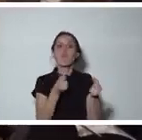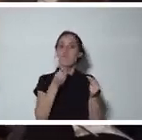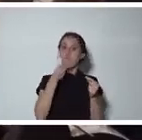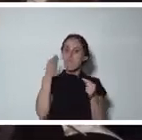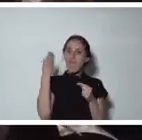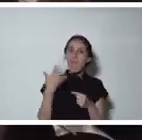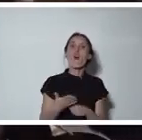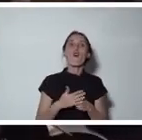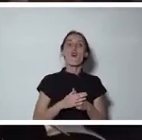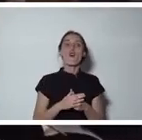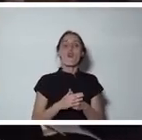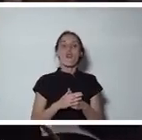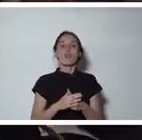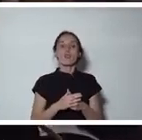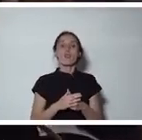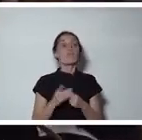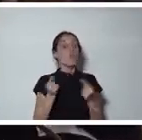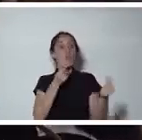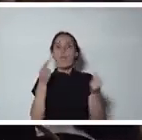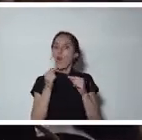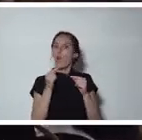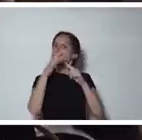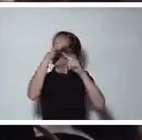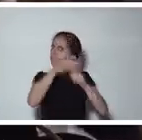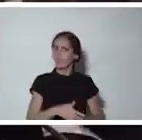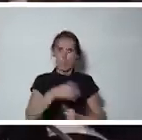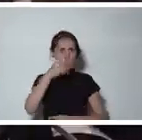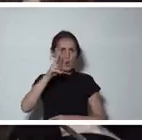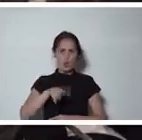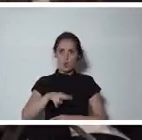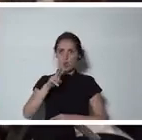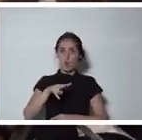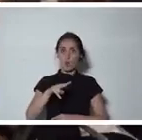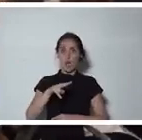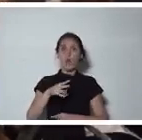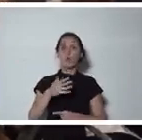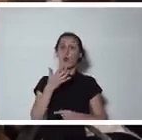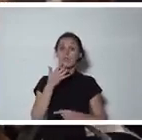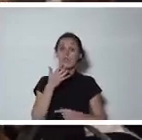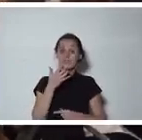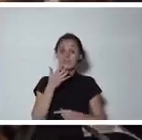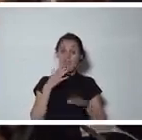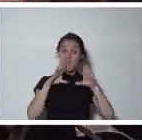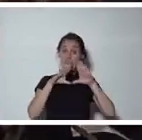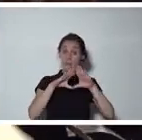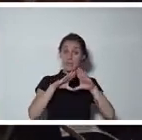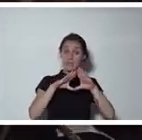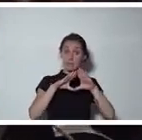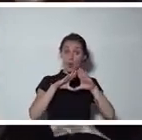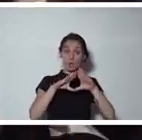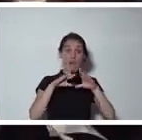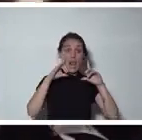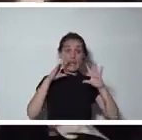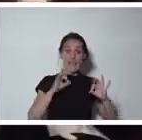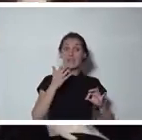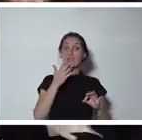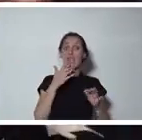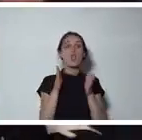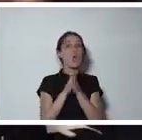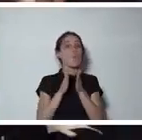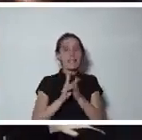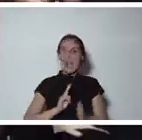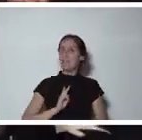inclusivo que no excluye bajo ningún con no y no habrá feminismo real sin las compañeras trans y no nos cansaremos